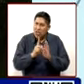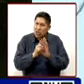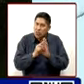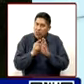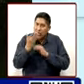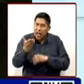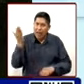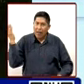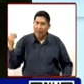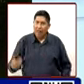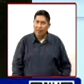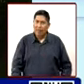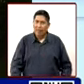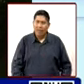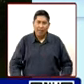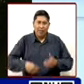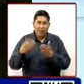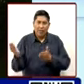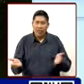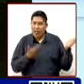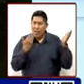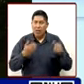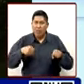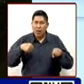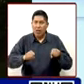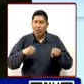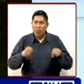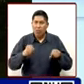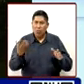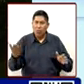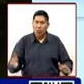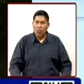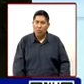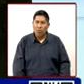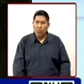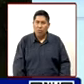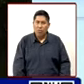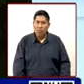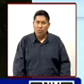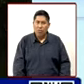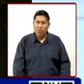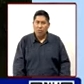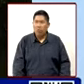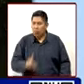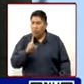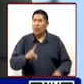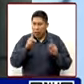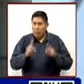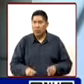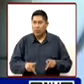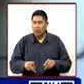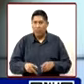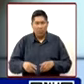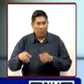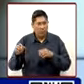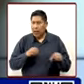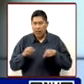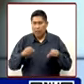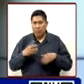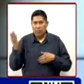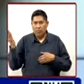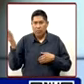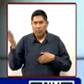la noche. Ahí está. Caminando con la moto. Se va con la moto. Caminando con la moto. Exacto. Es una de las personas, uno de los cuatro, ¿verdad? Que ahí está con